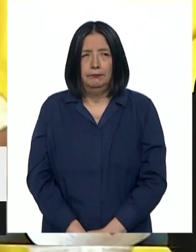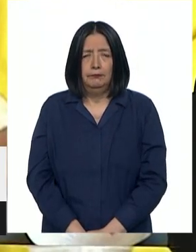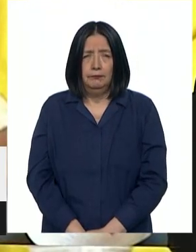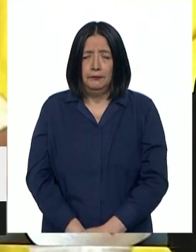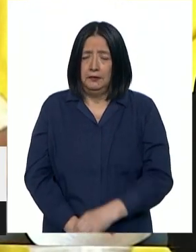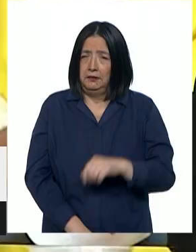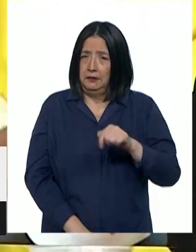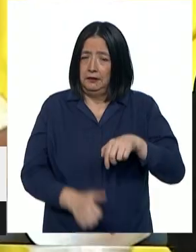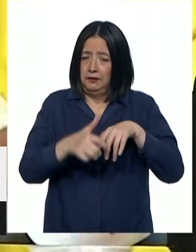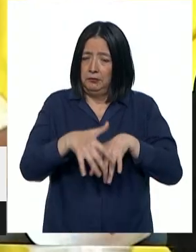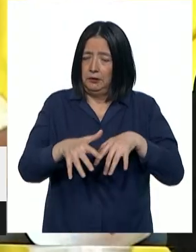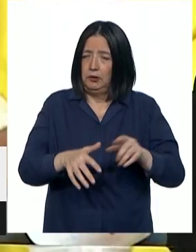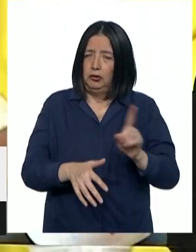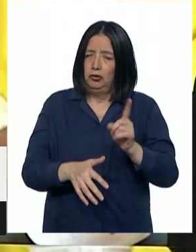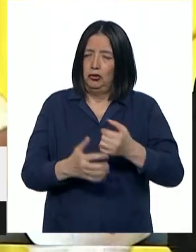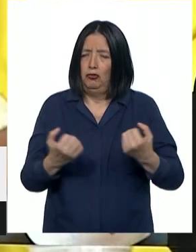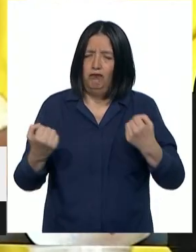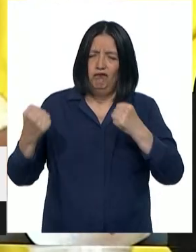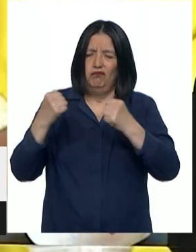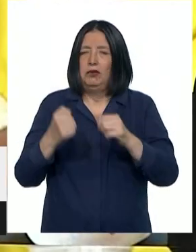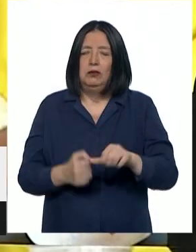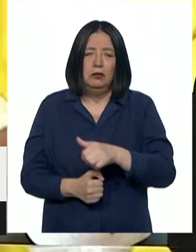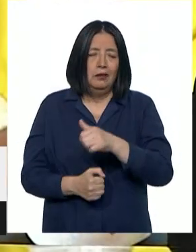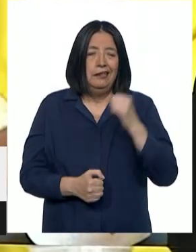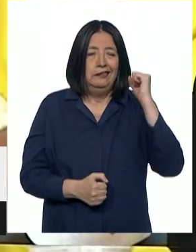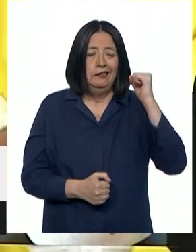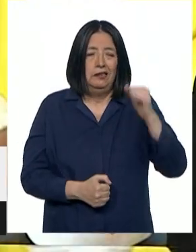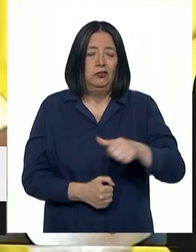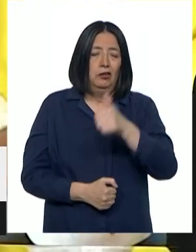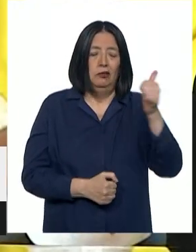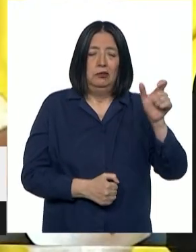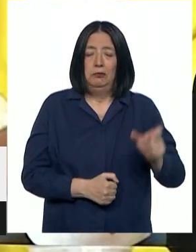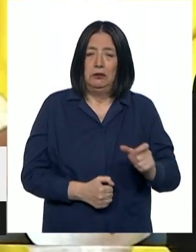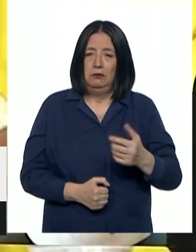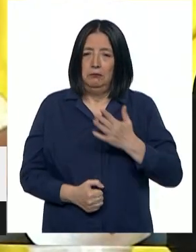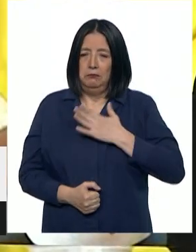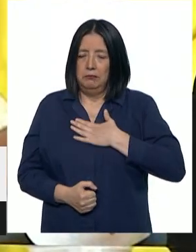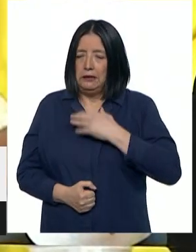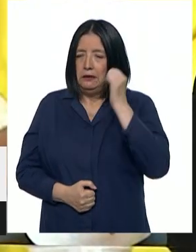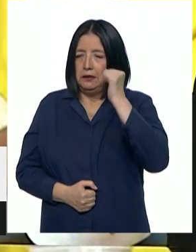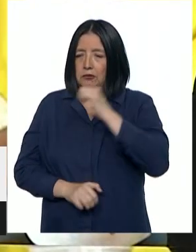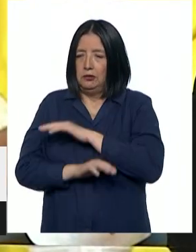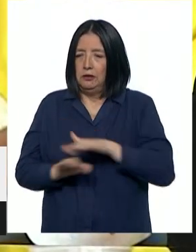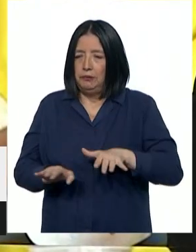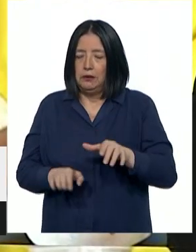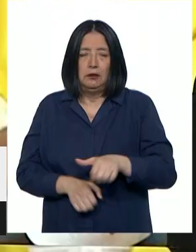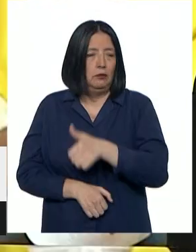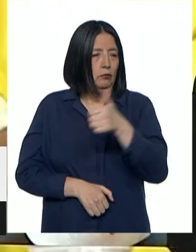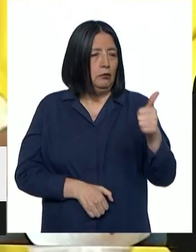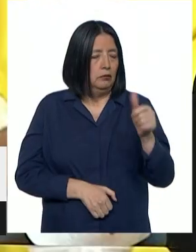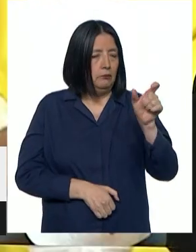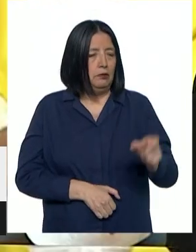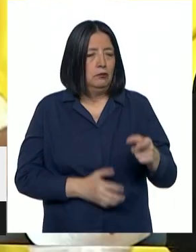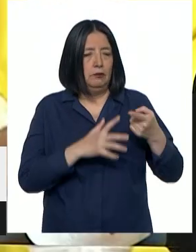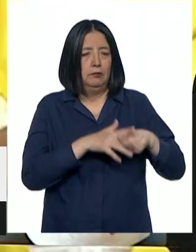que estas no violenten con el derecho ajeno. El derecho nuestro acaba ahí donde empieza el derecho del prójimo,